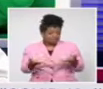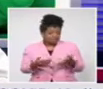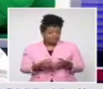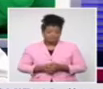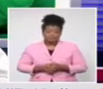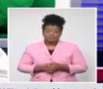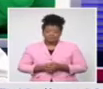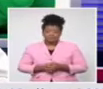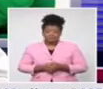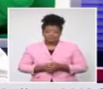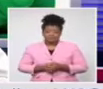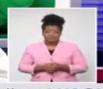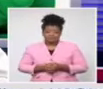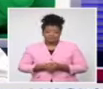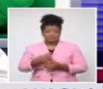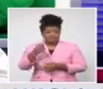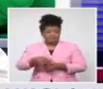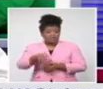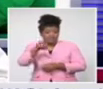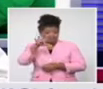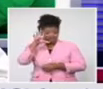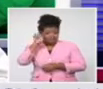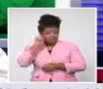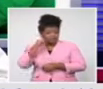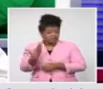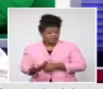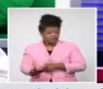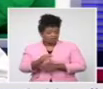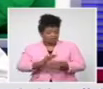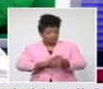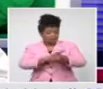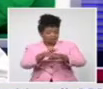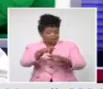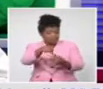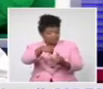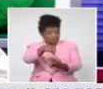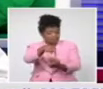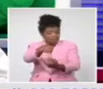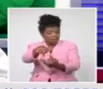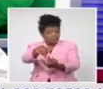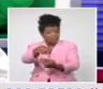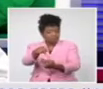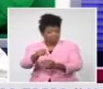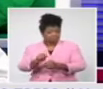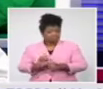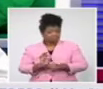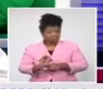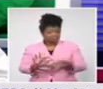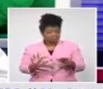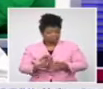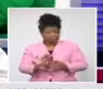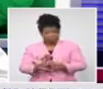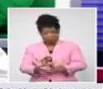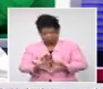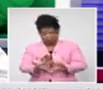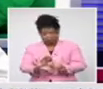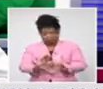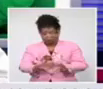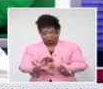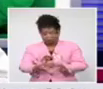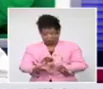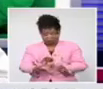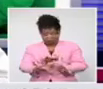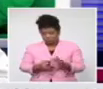de que ha habido cambios en el comportamiento de la enfermedad, en